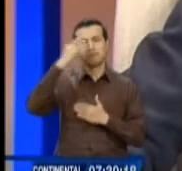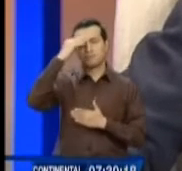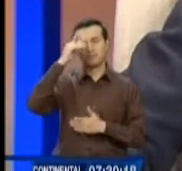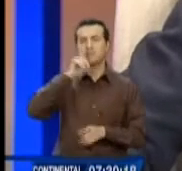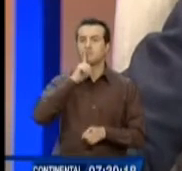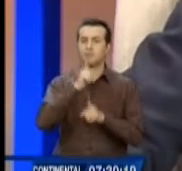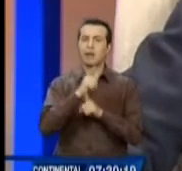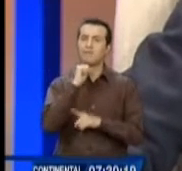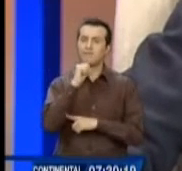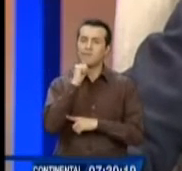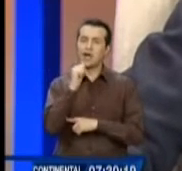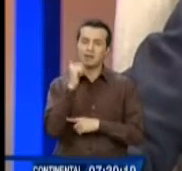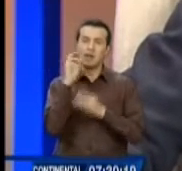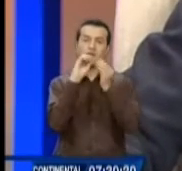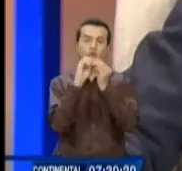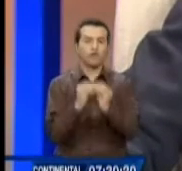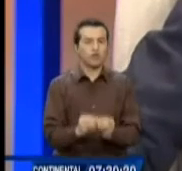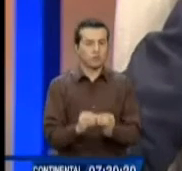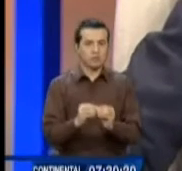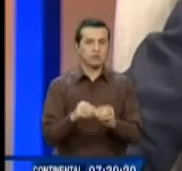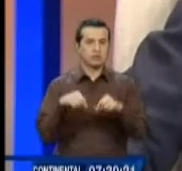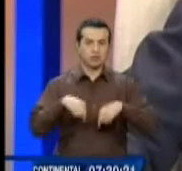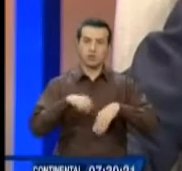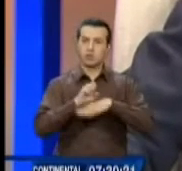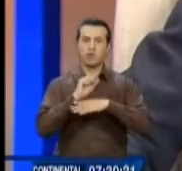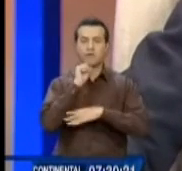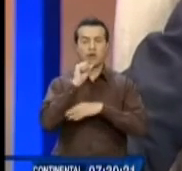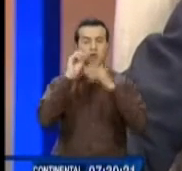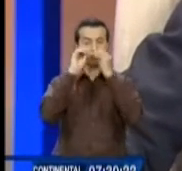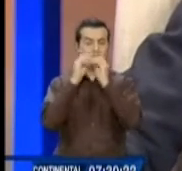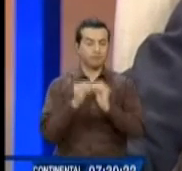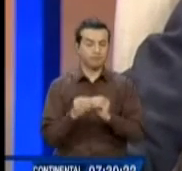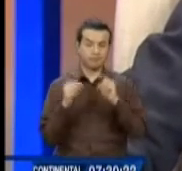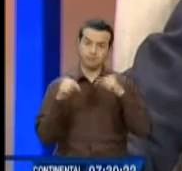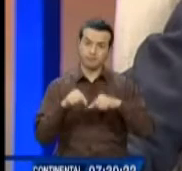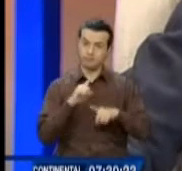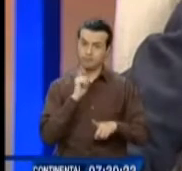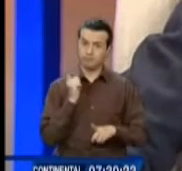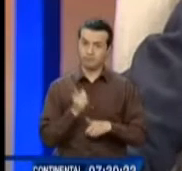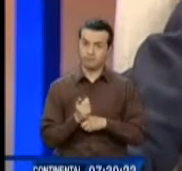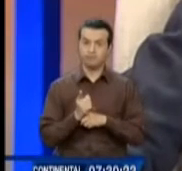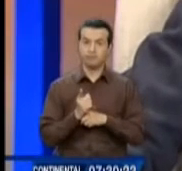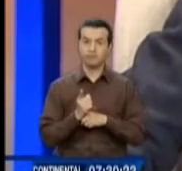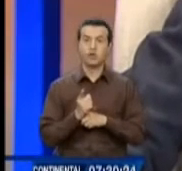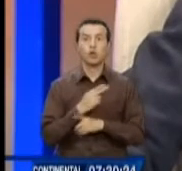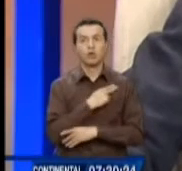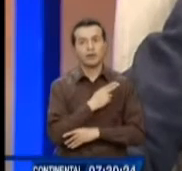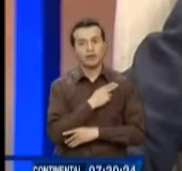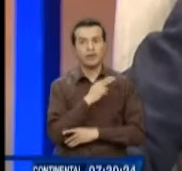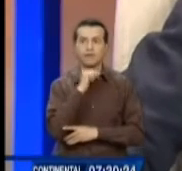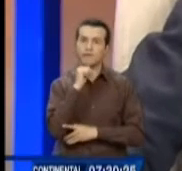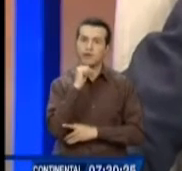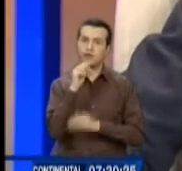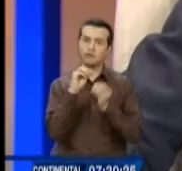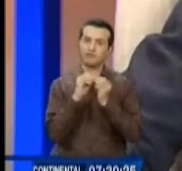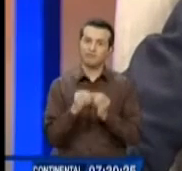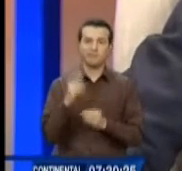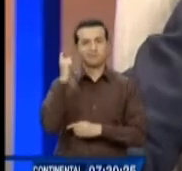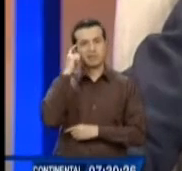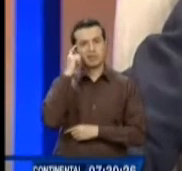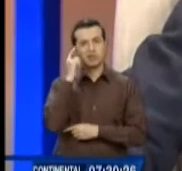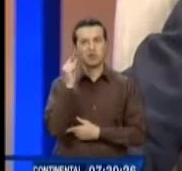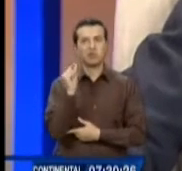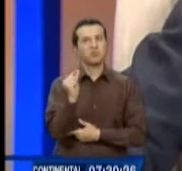nos falta escuela en general. La formación académica sigue siendo